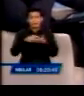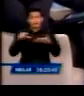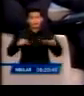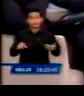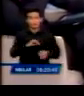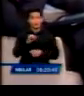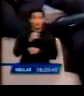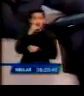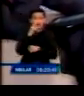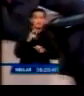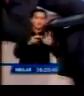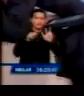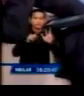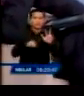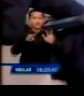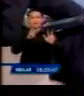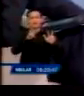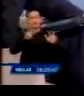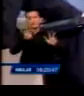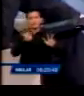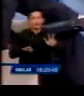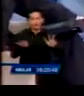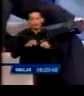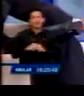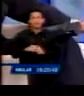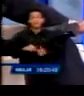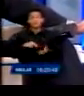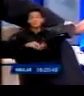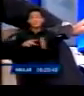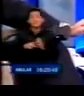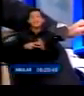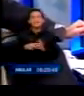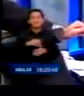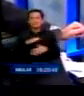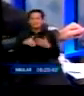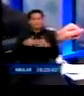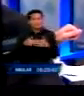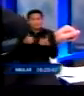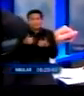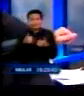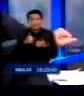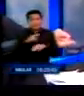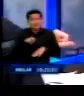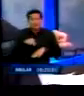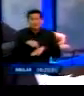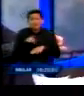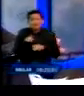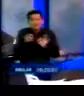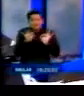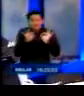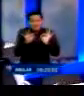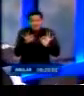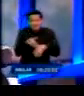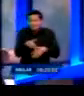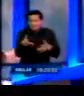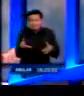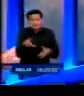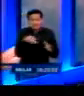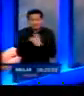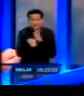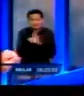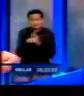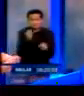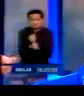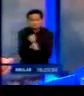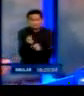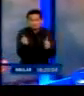financiero a junio es del 3.64%, que está dentro de todos los parámetros normales y razonables del desempeño de una